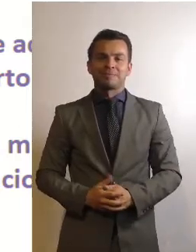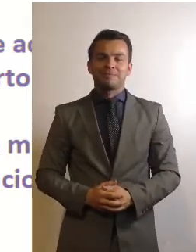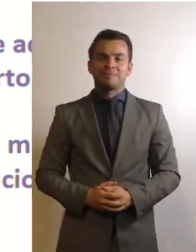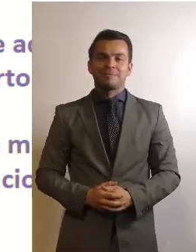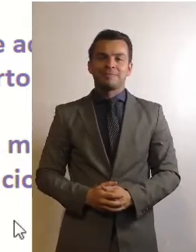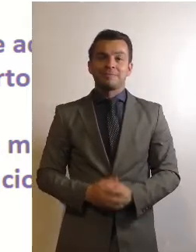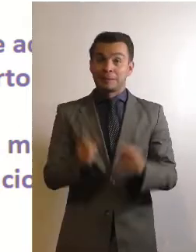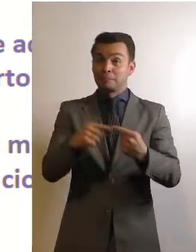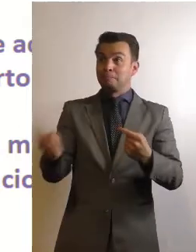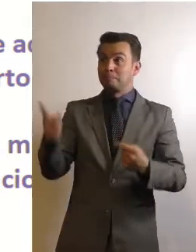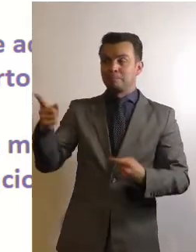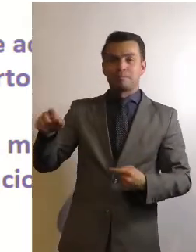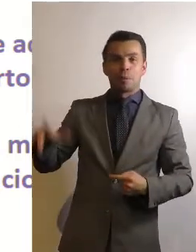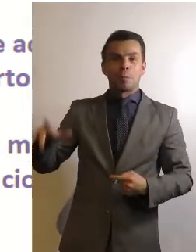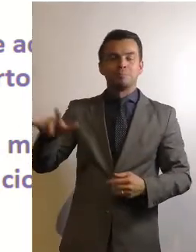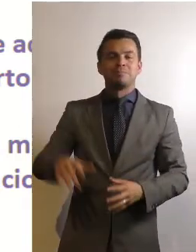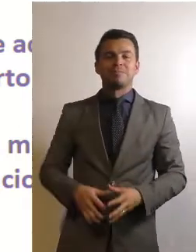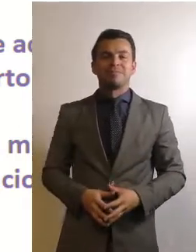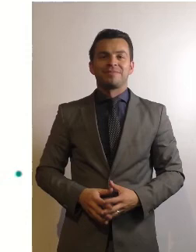Siguiente.